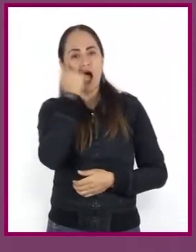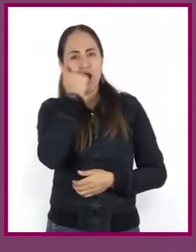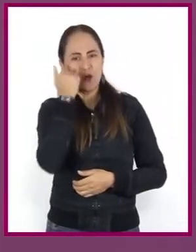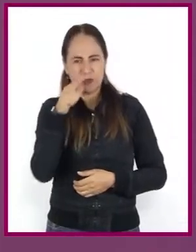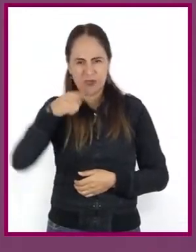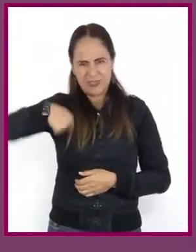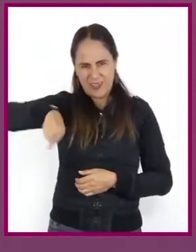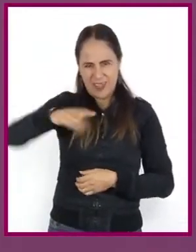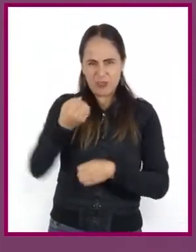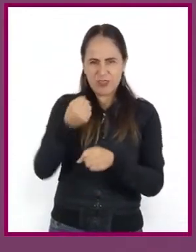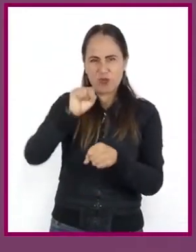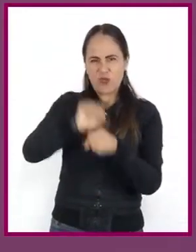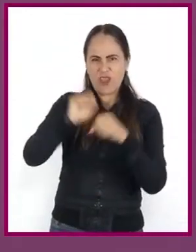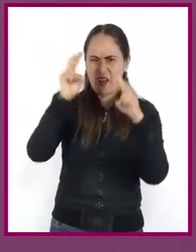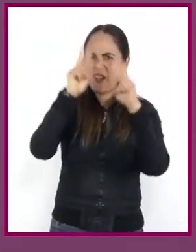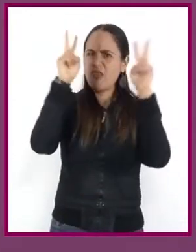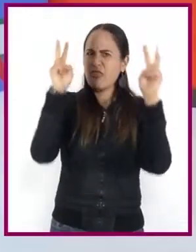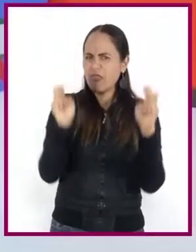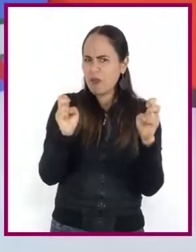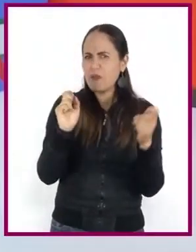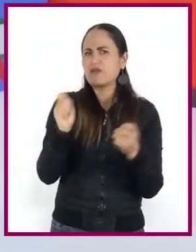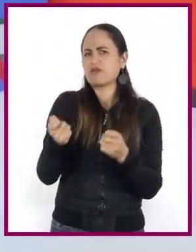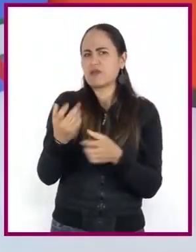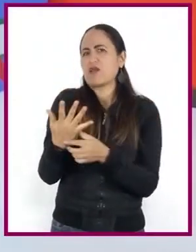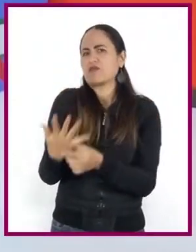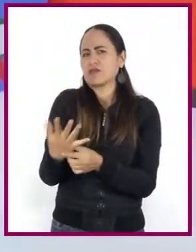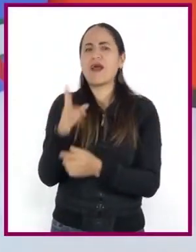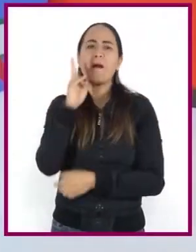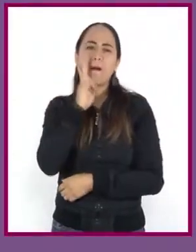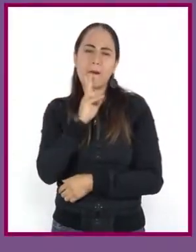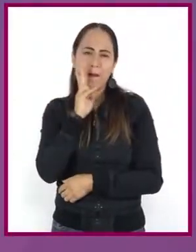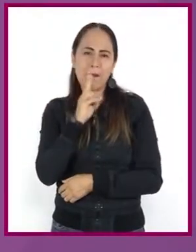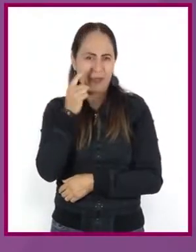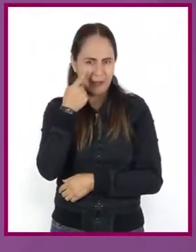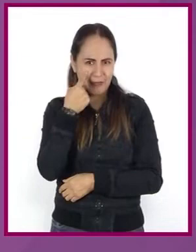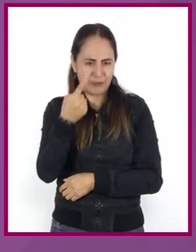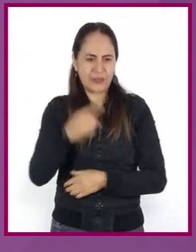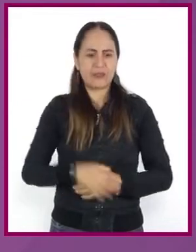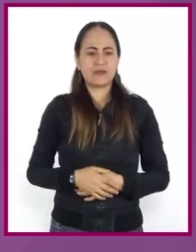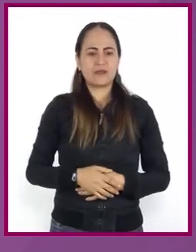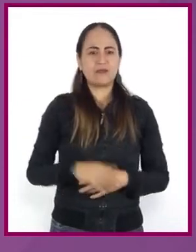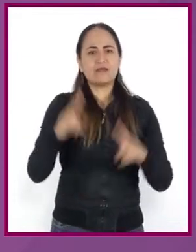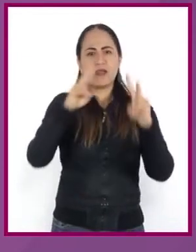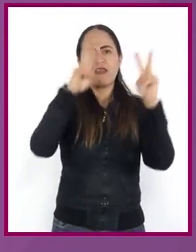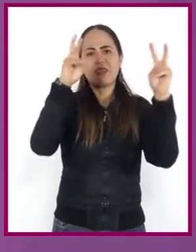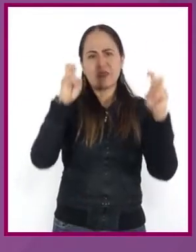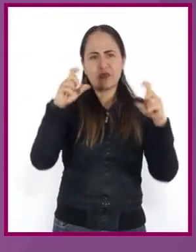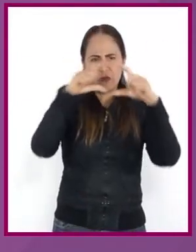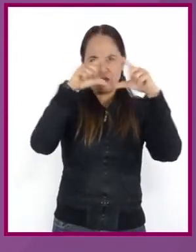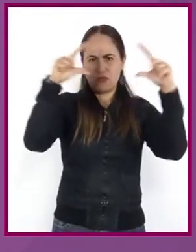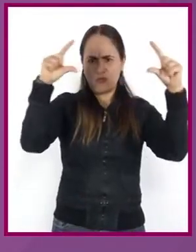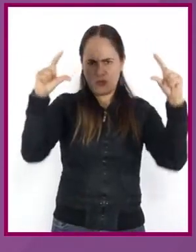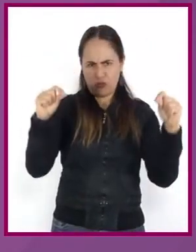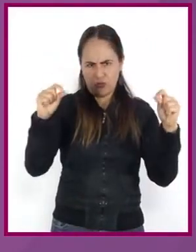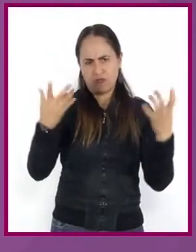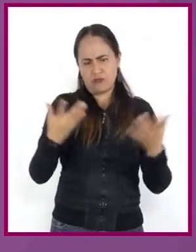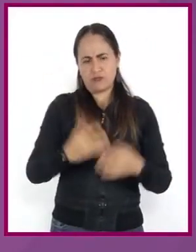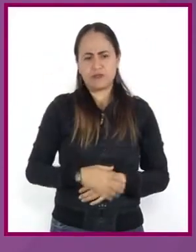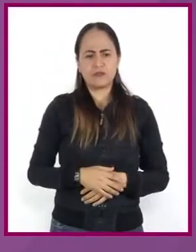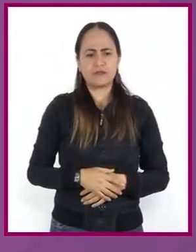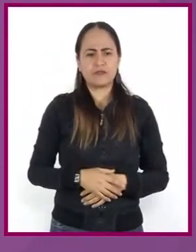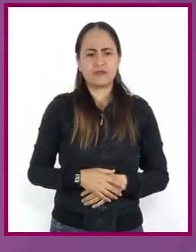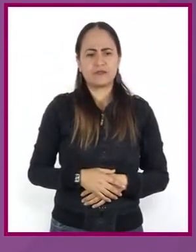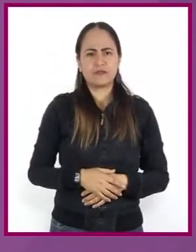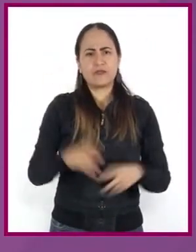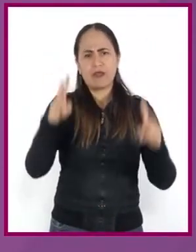secundaria sobre los títulos. Vamos a escucharlos. Título es el nombre o encabezado de alguna cosa. Un